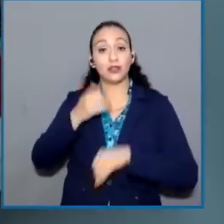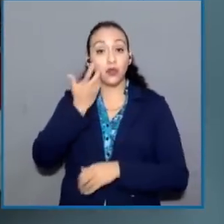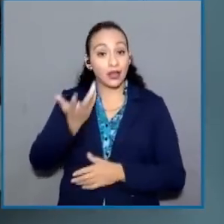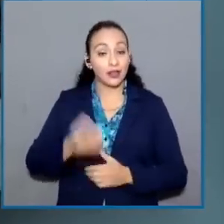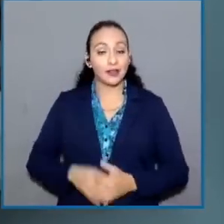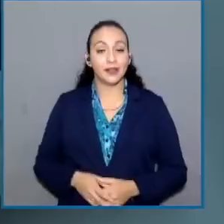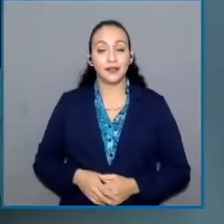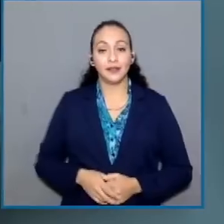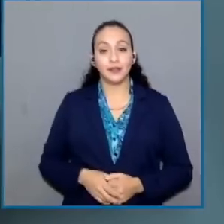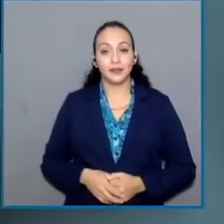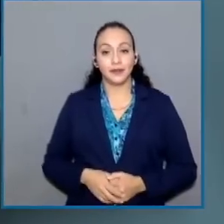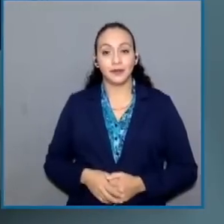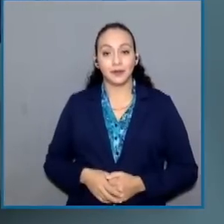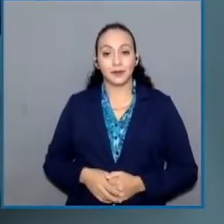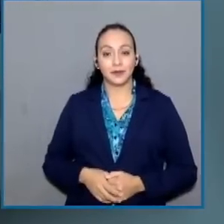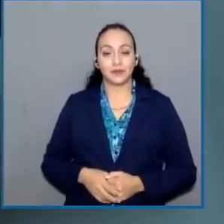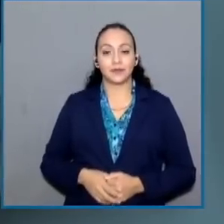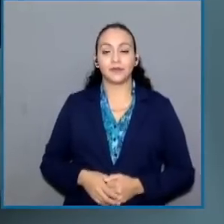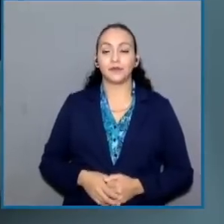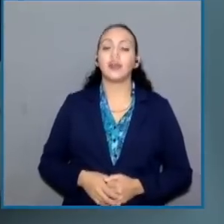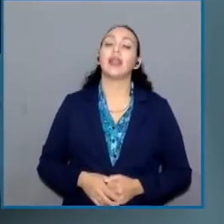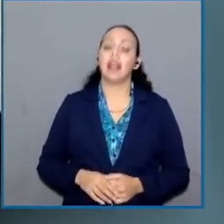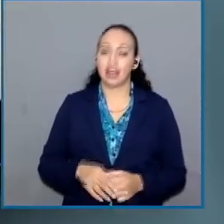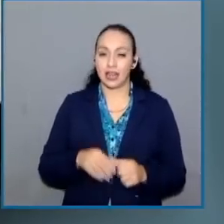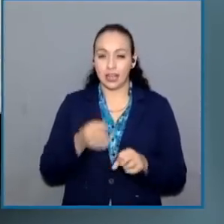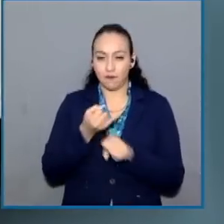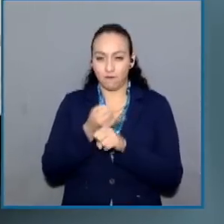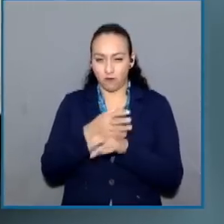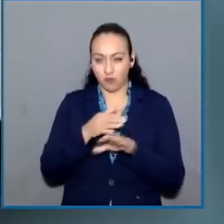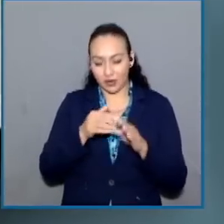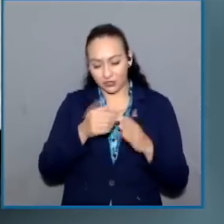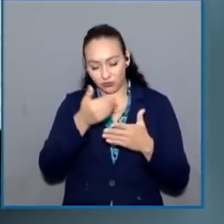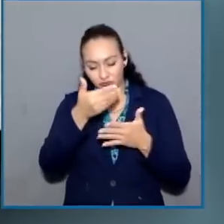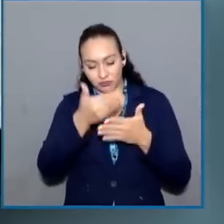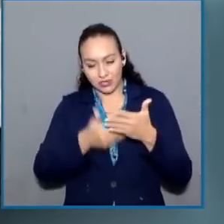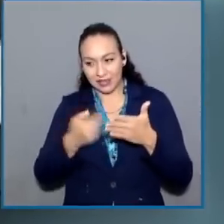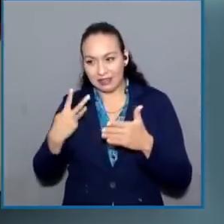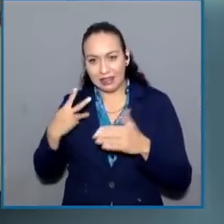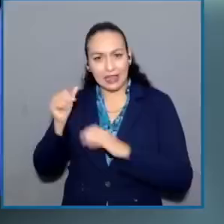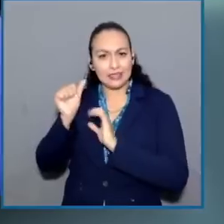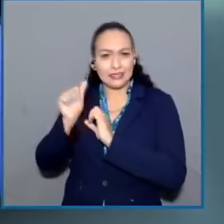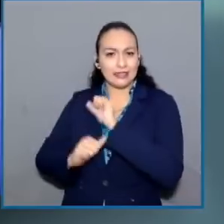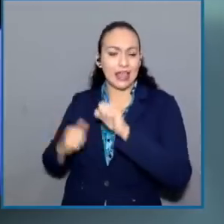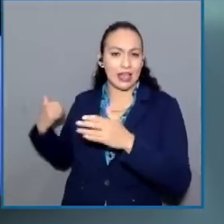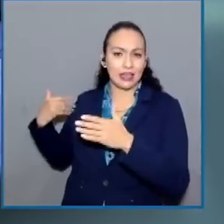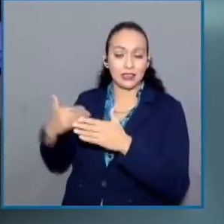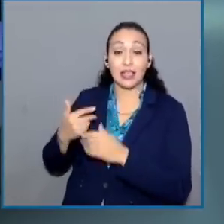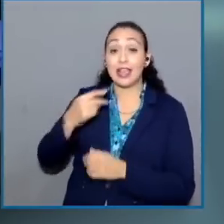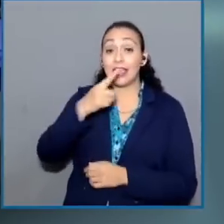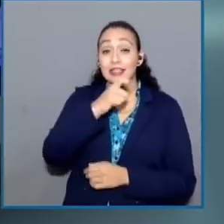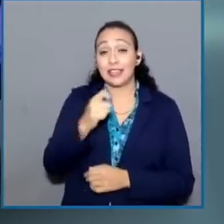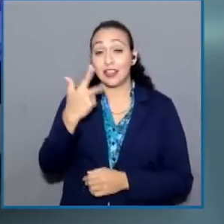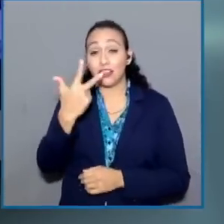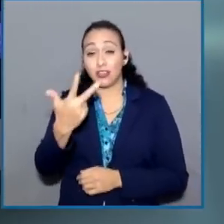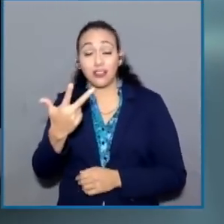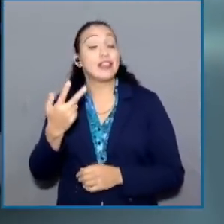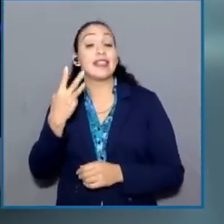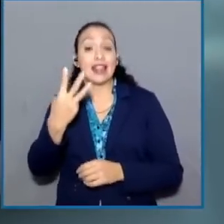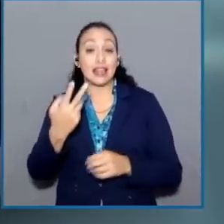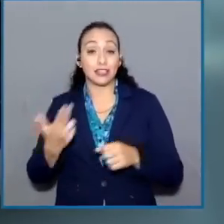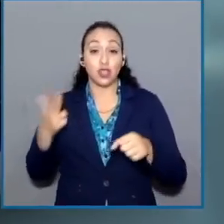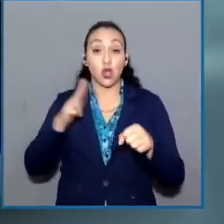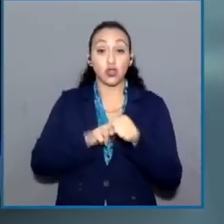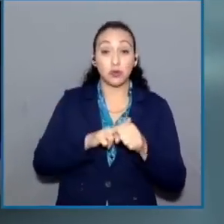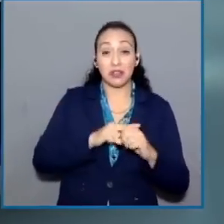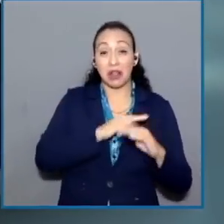Según datos de la COFEPRIS, en los últimos 3 años se han clausurado 103 hospitales y clínicas irregulares en el país, la mayoría